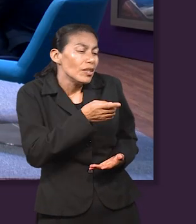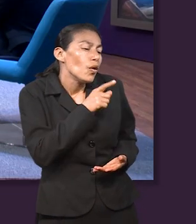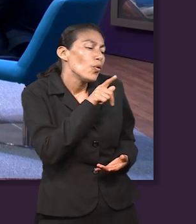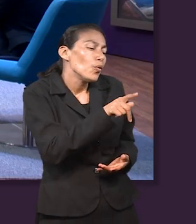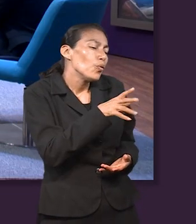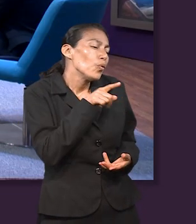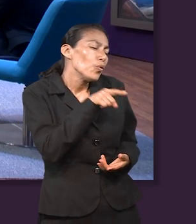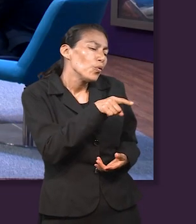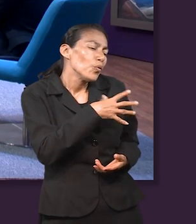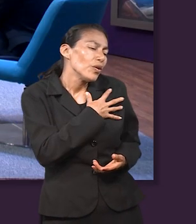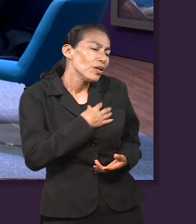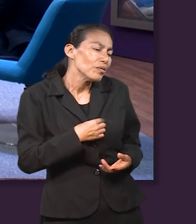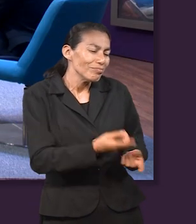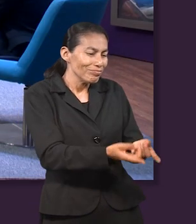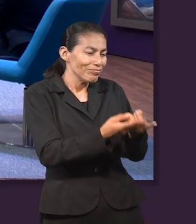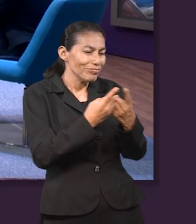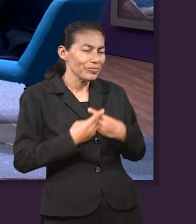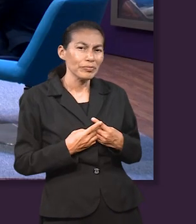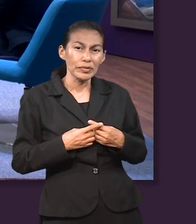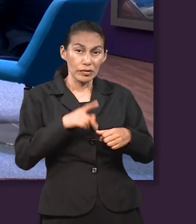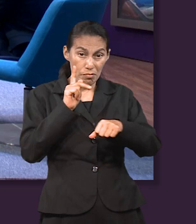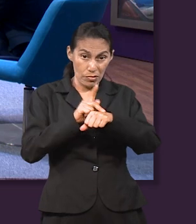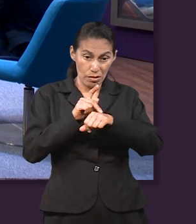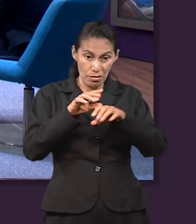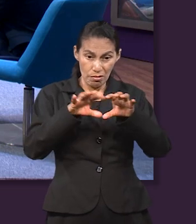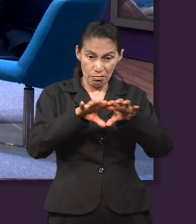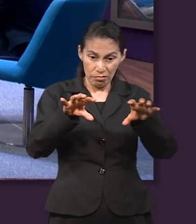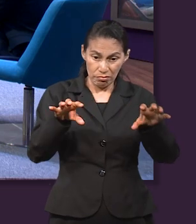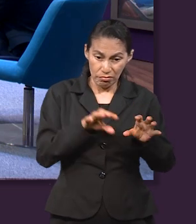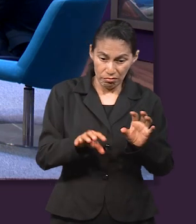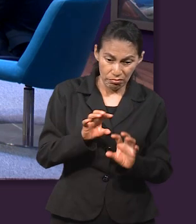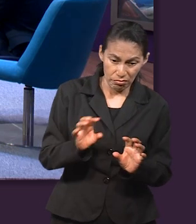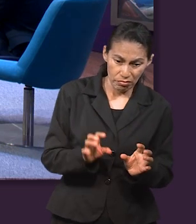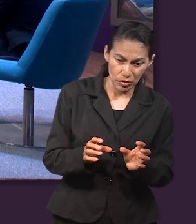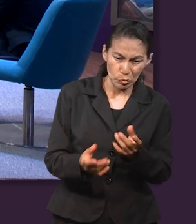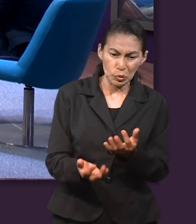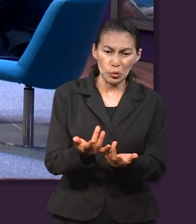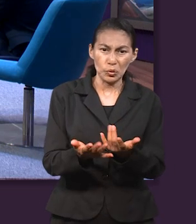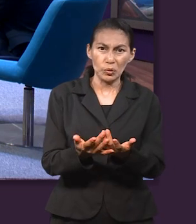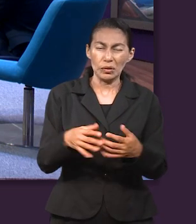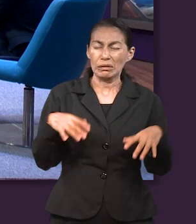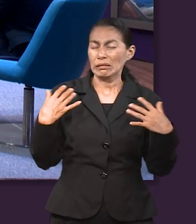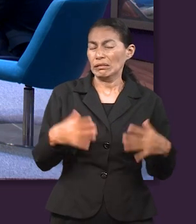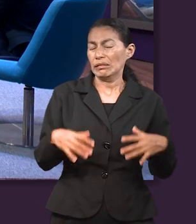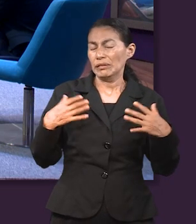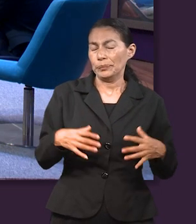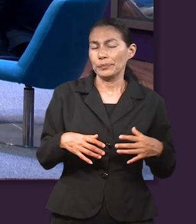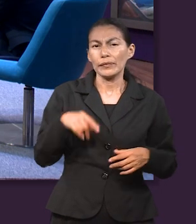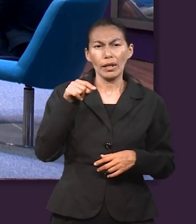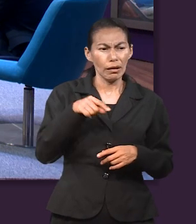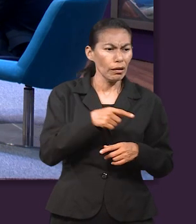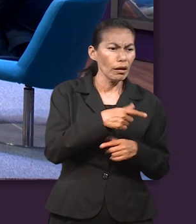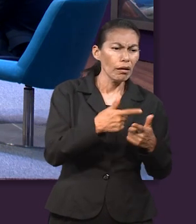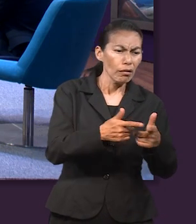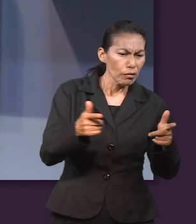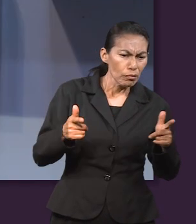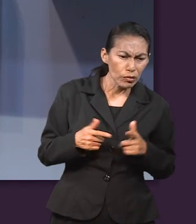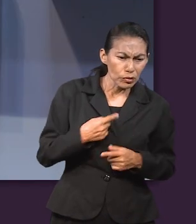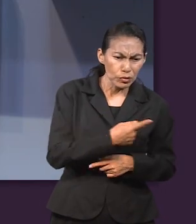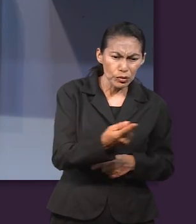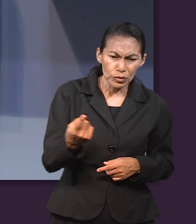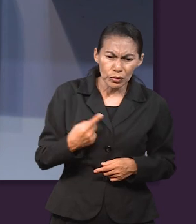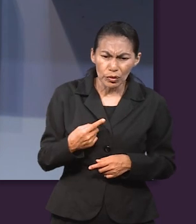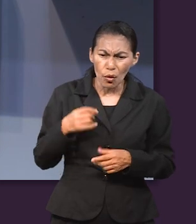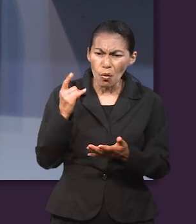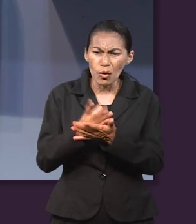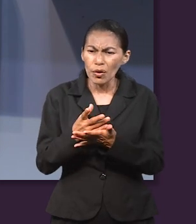promesa y ahora Dios le pide que se lo entregue en sacrificio, en holocausto, ¿no? Ya no sé, me parece que de aquí el único que